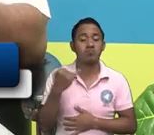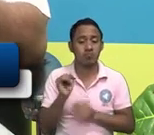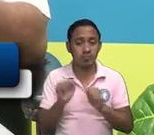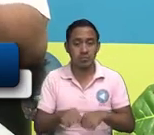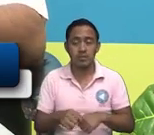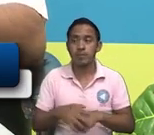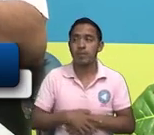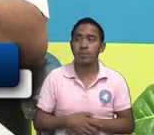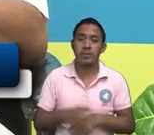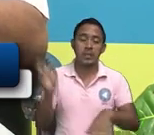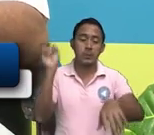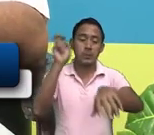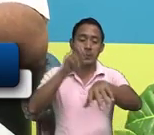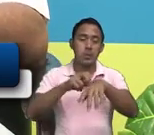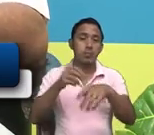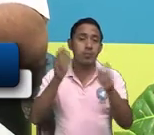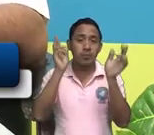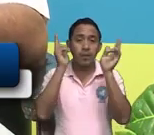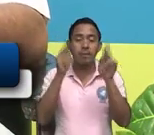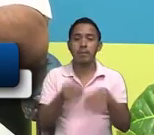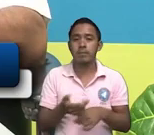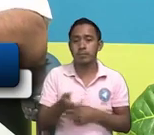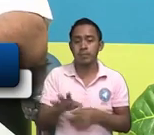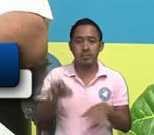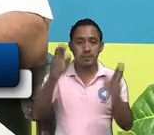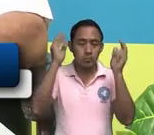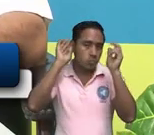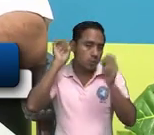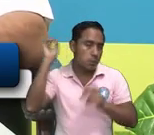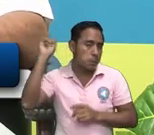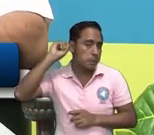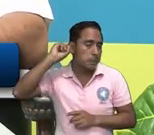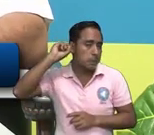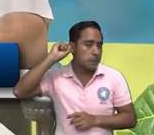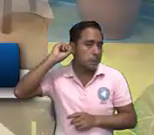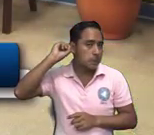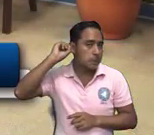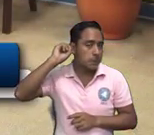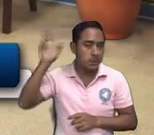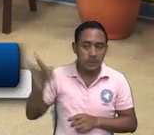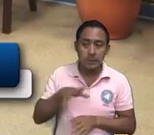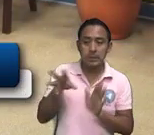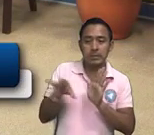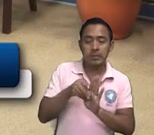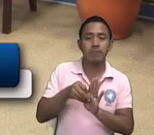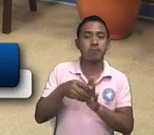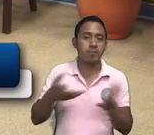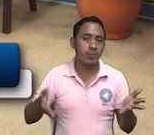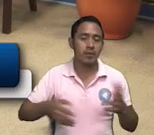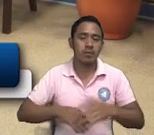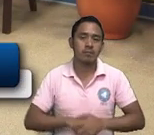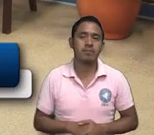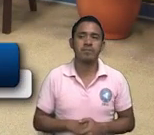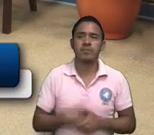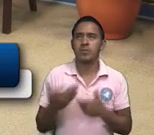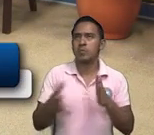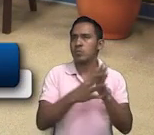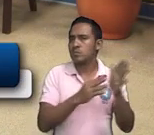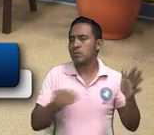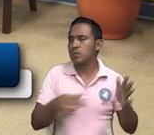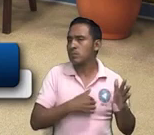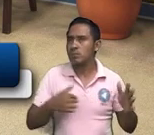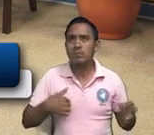en la noche, chupar las orejitas a los perritos y le transmitirle el virus de la rabia. Ya. Ahora, ¿cómo se propagan estas infecciones,